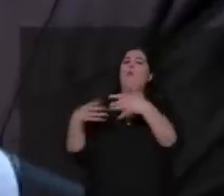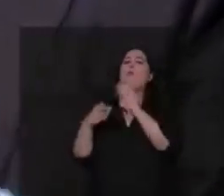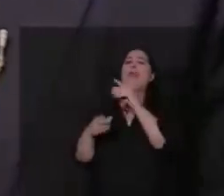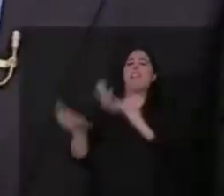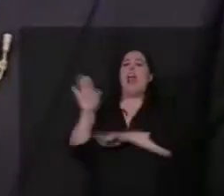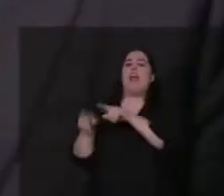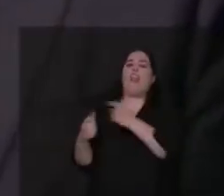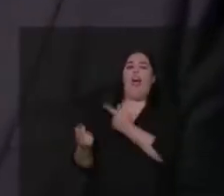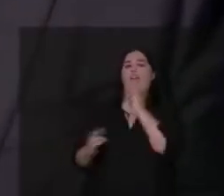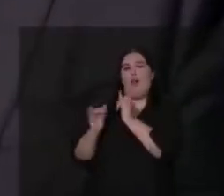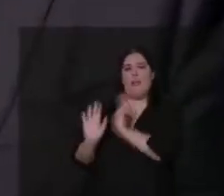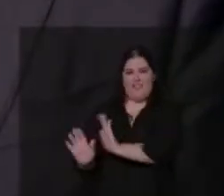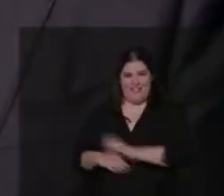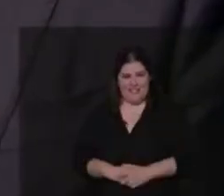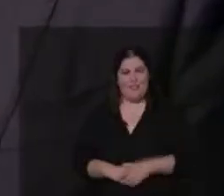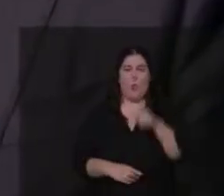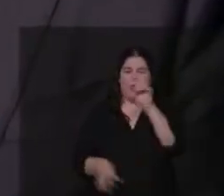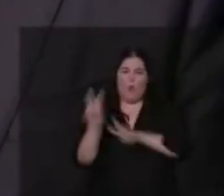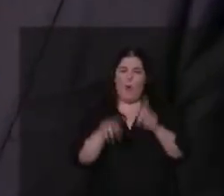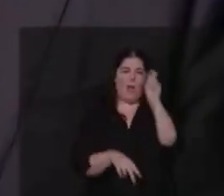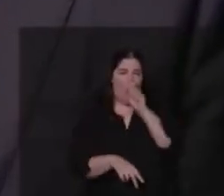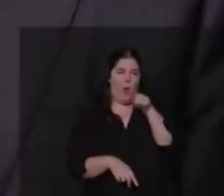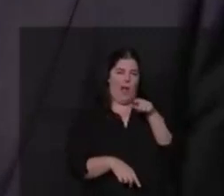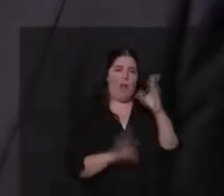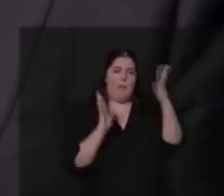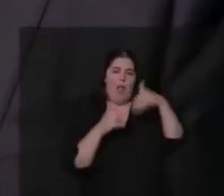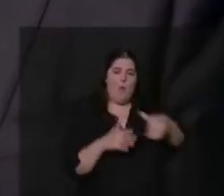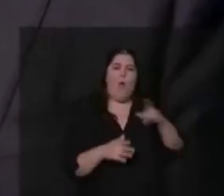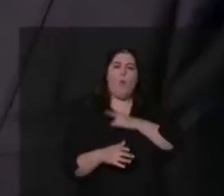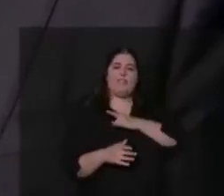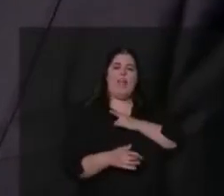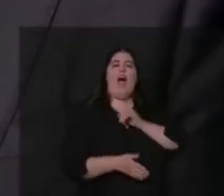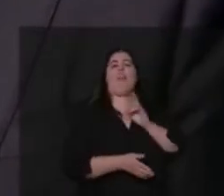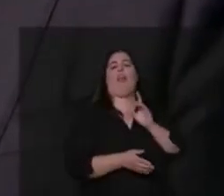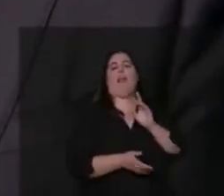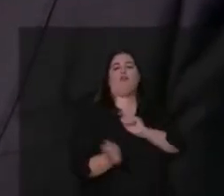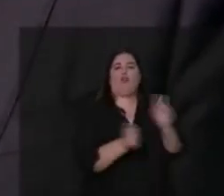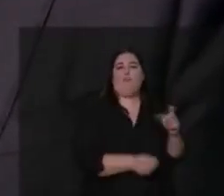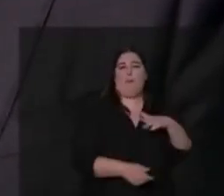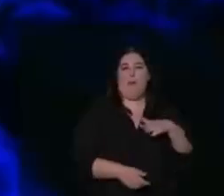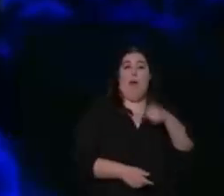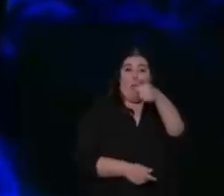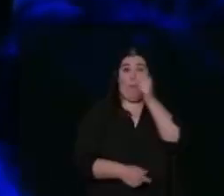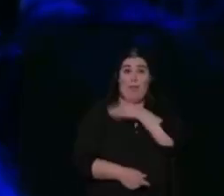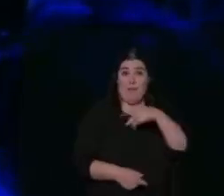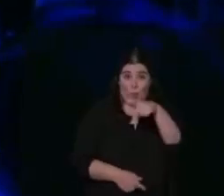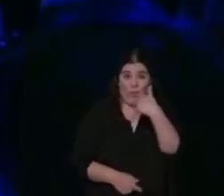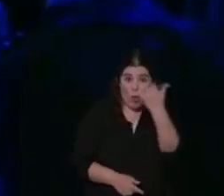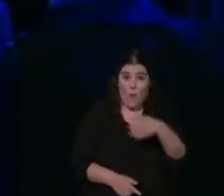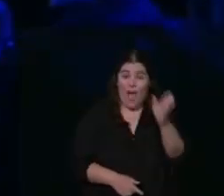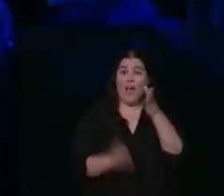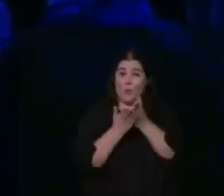Búsquenlos en Google. Yo lo que le quiero decir es que el señor va a arancelar la universidad. A cada mamá y a cada papá que tiene a su hijo en la